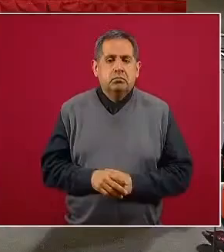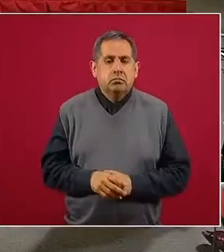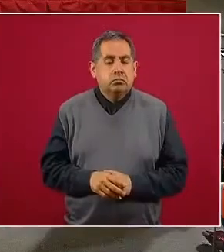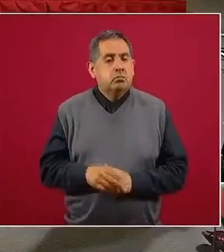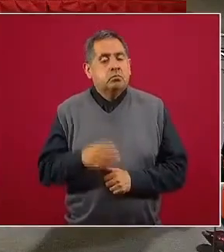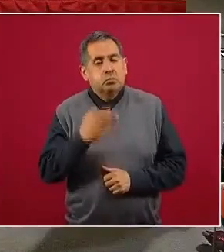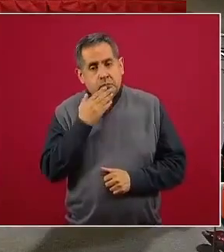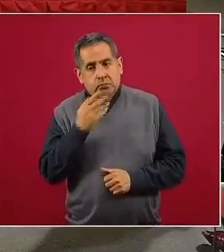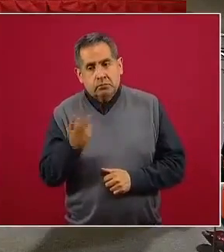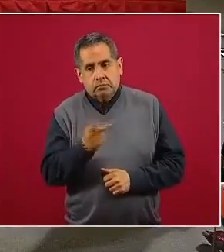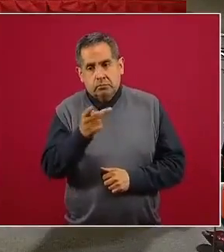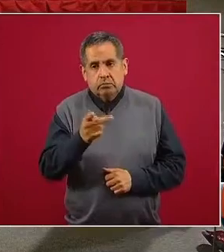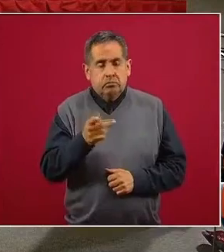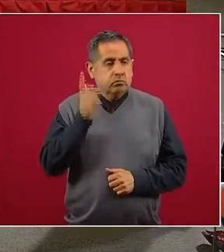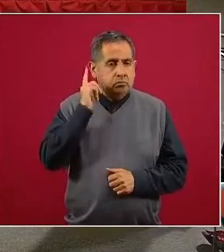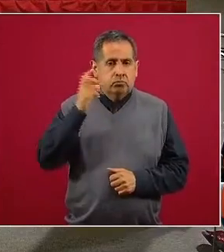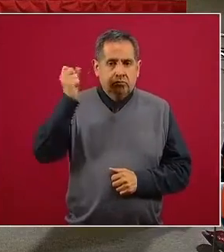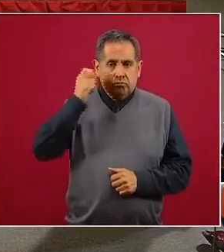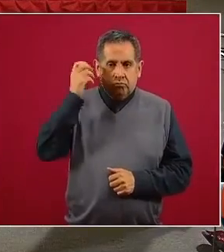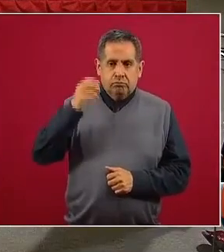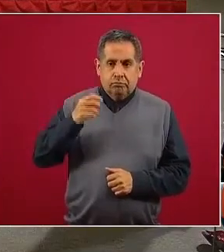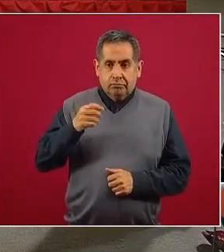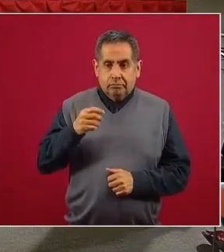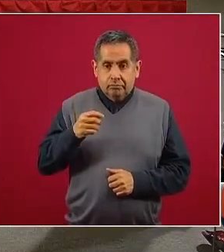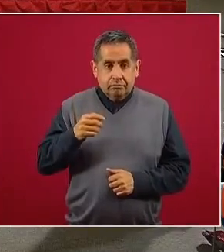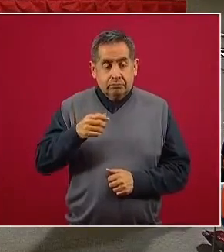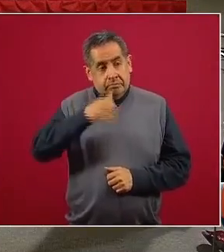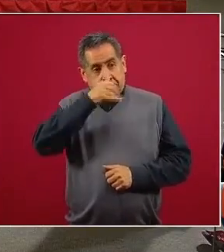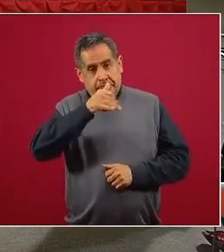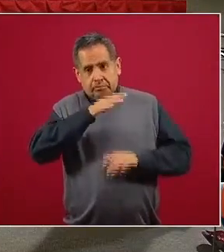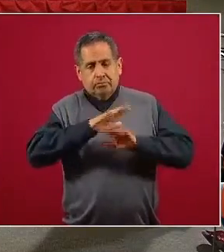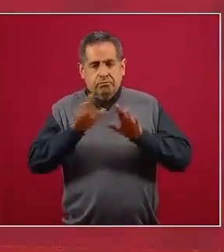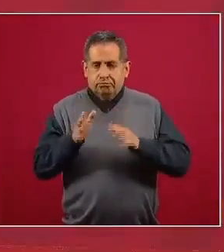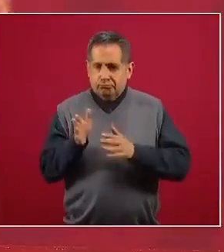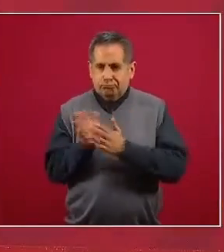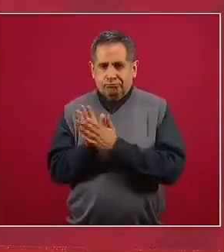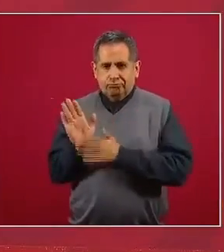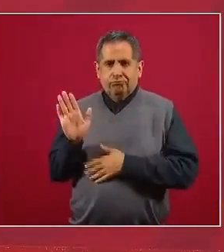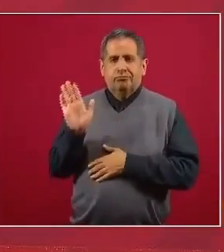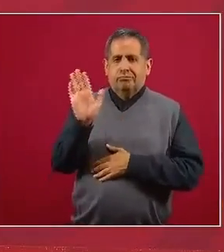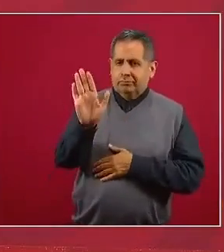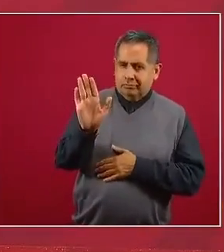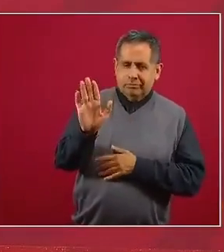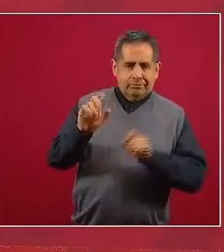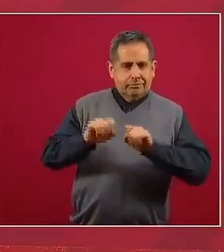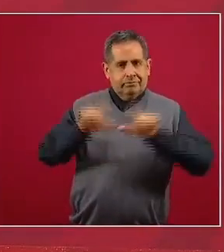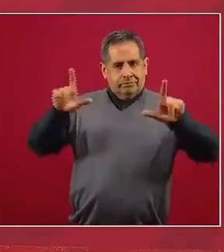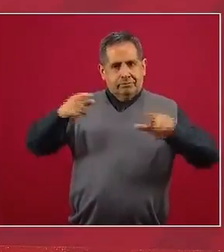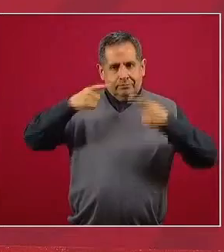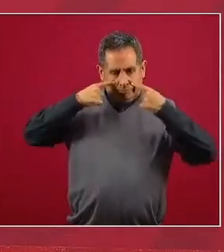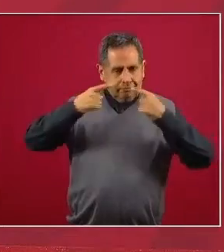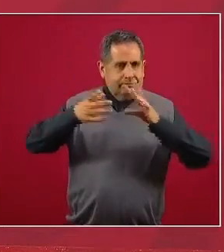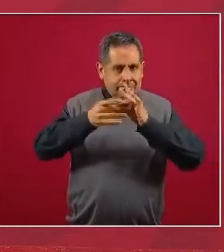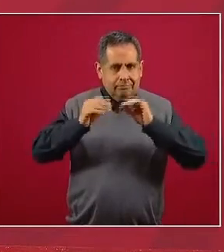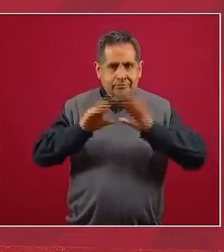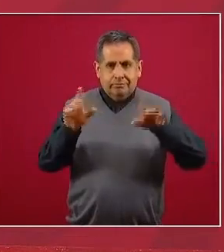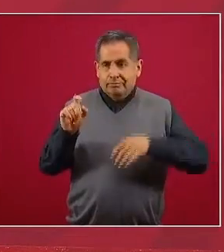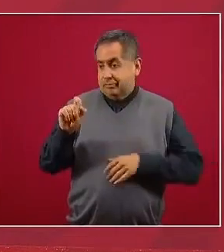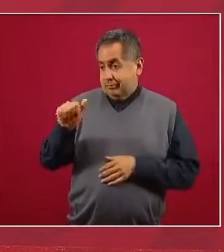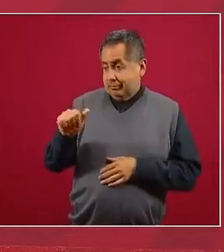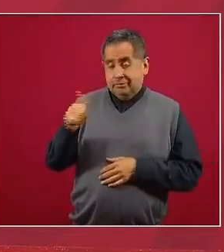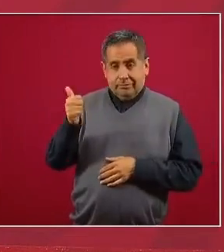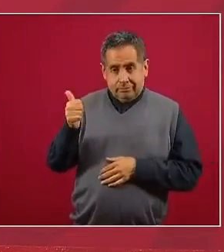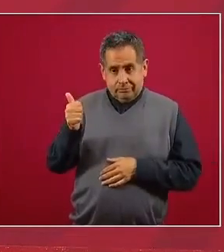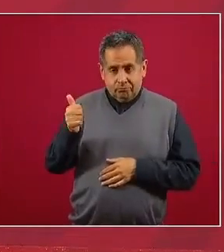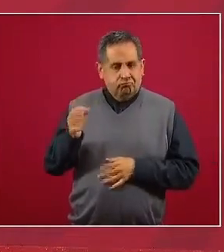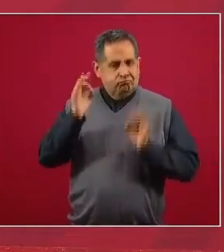por decirlo y espero que esta conferencia después, cuando haya reclamos, la podamos proyectar y decir que el 26 de